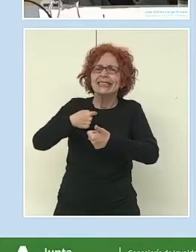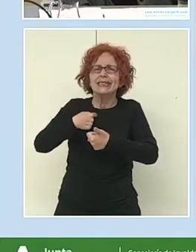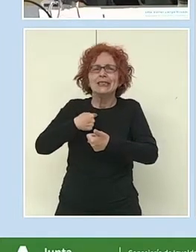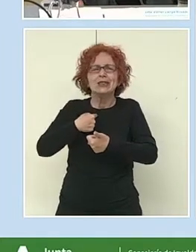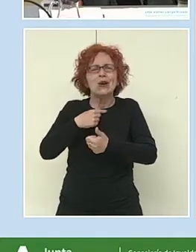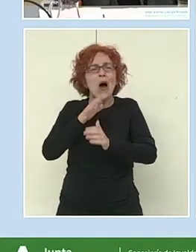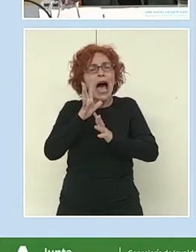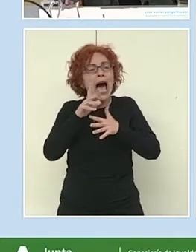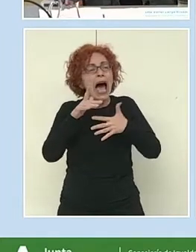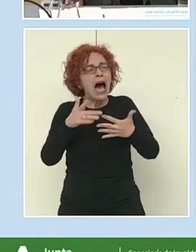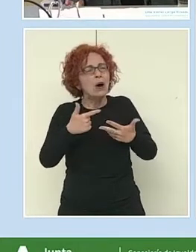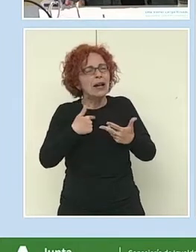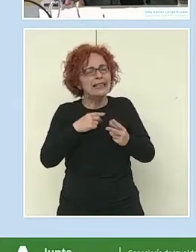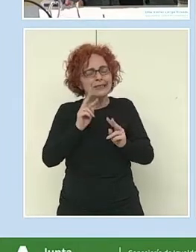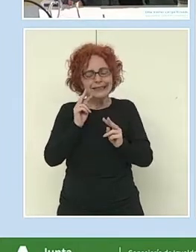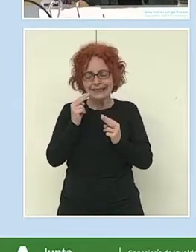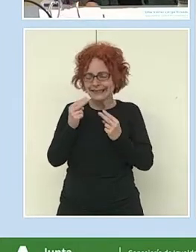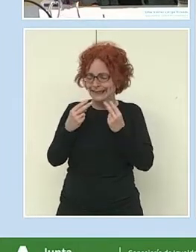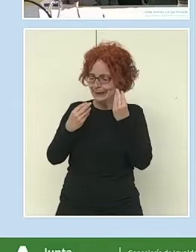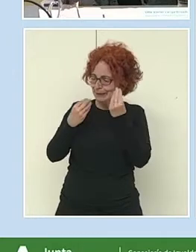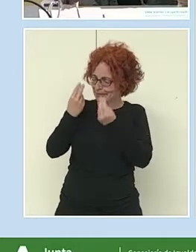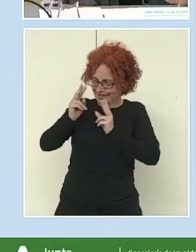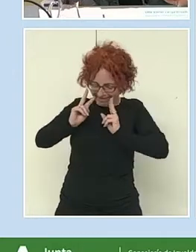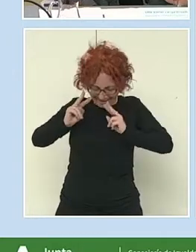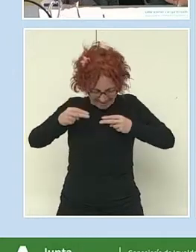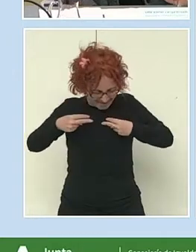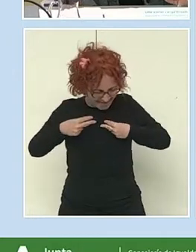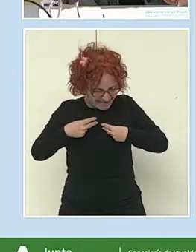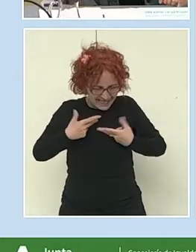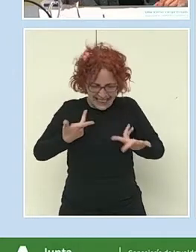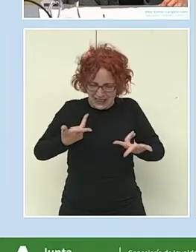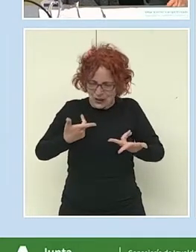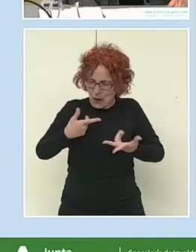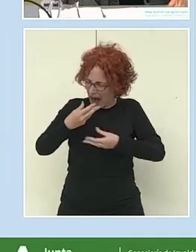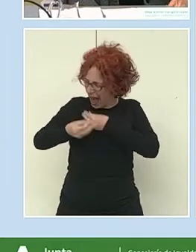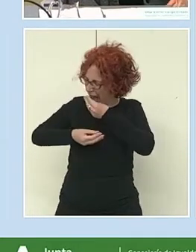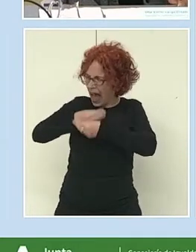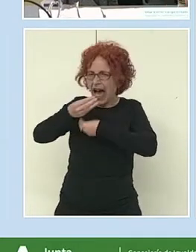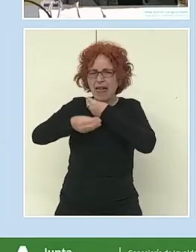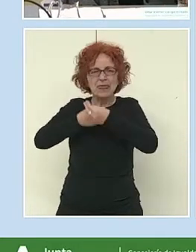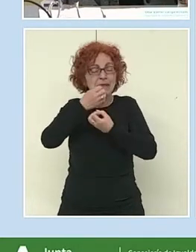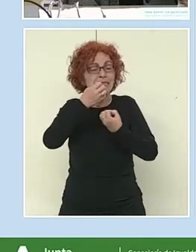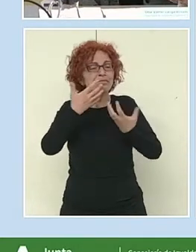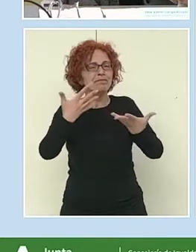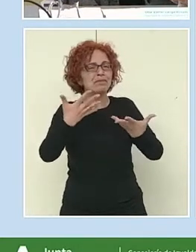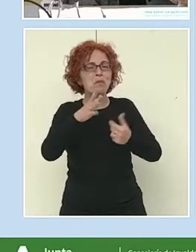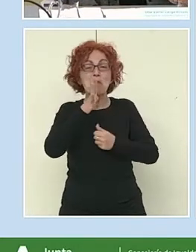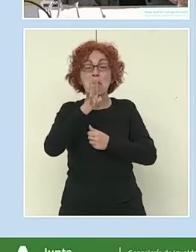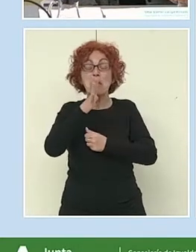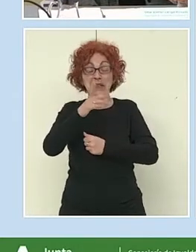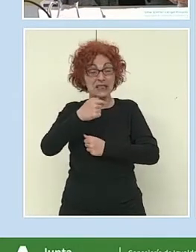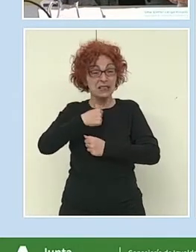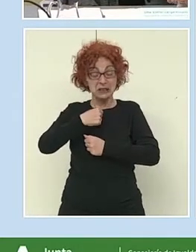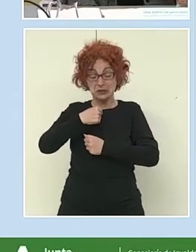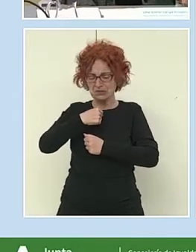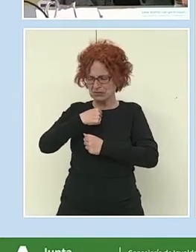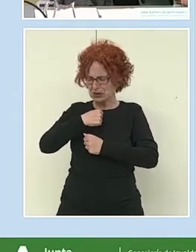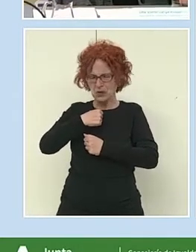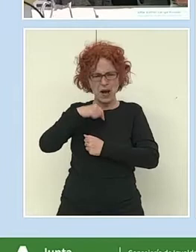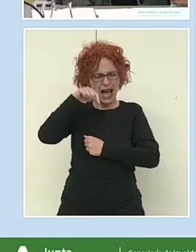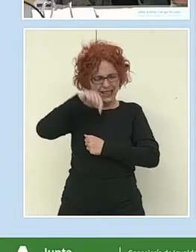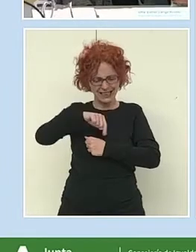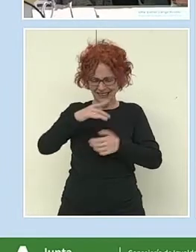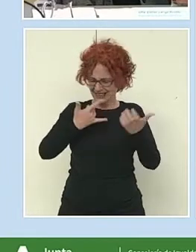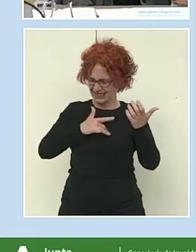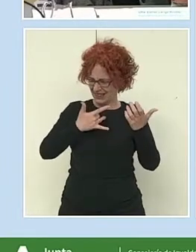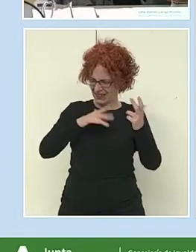ahora lo veo, no fue muy acertada. El hecho de escoger una carrera técnica, pues más bien fue porque después de 2 años cursando